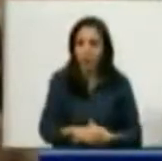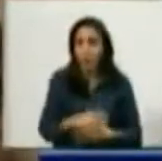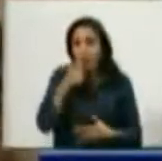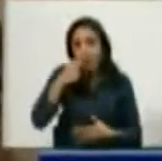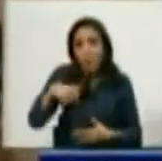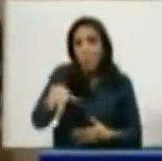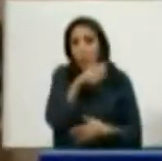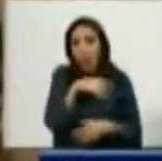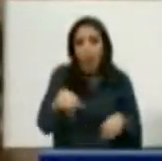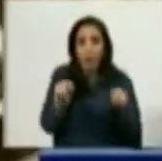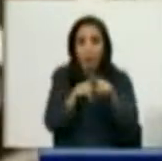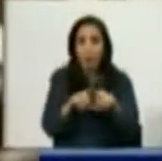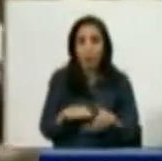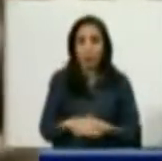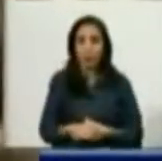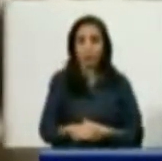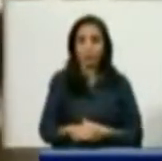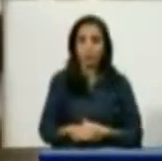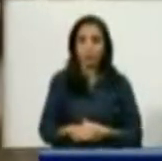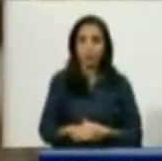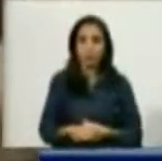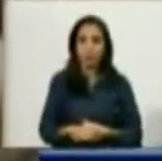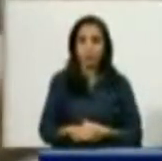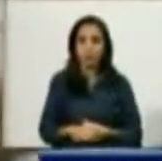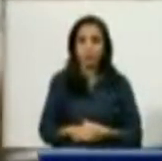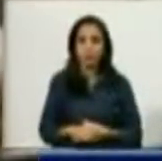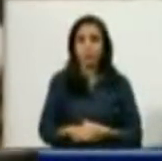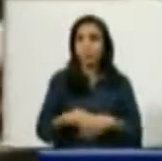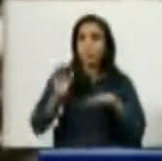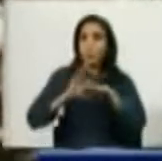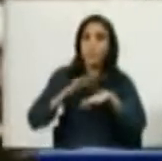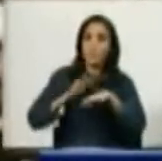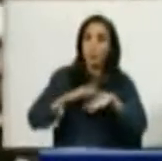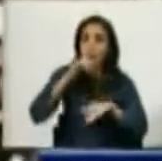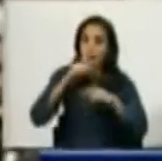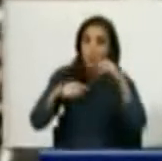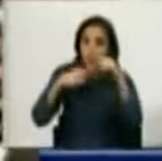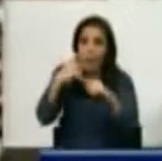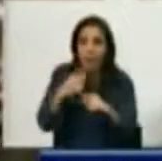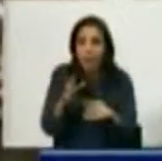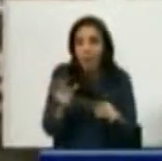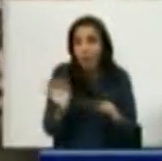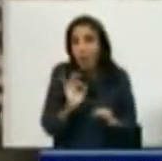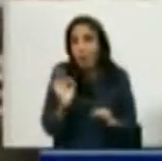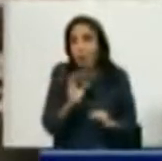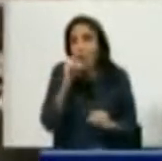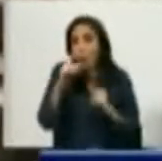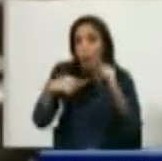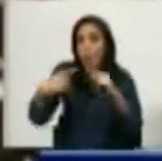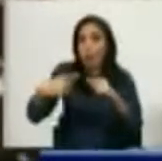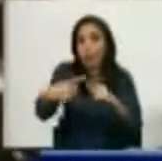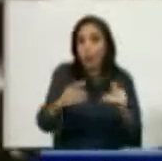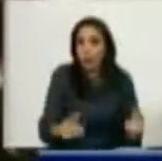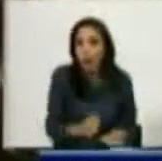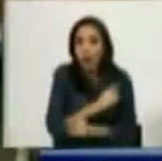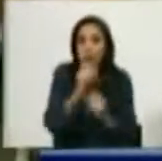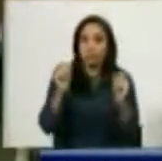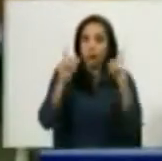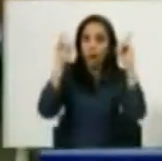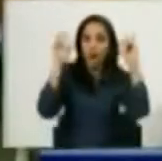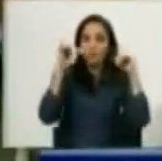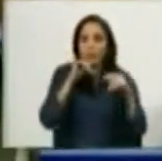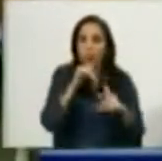humanidad Porque si mañana o cualquier día lo despertáramos con la noticia